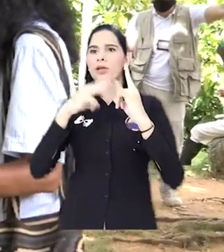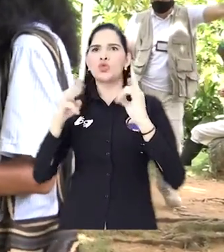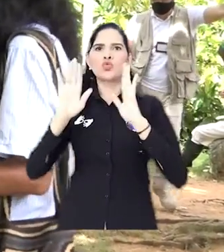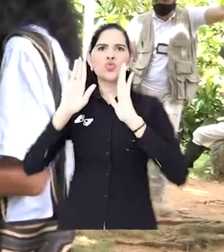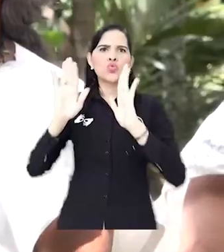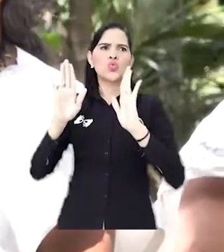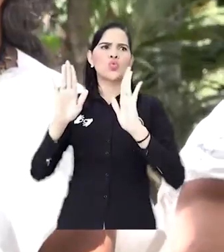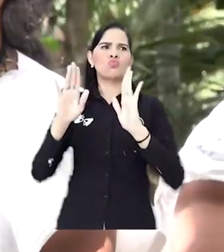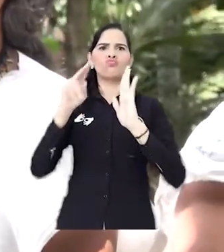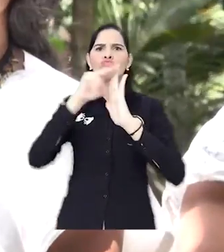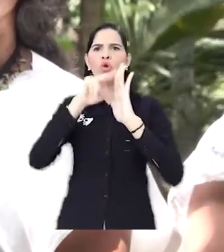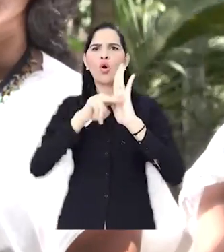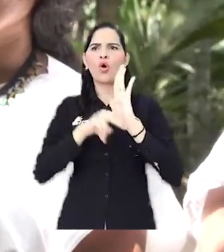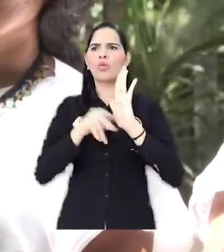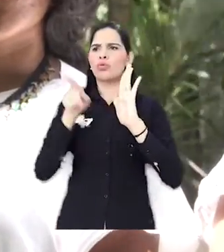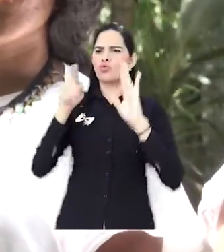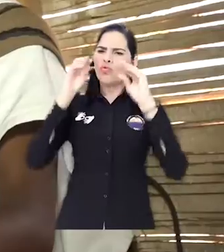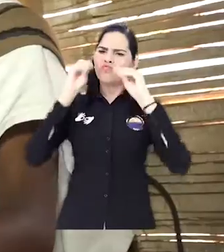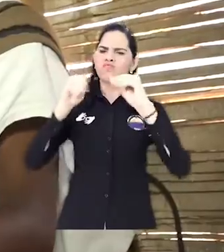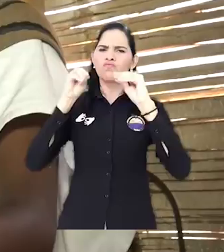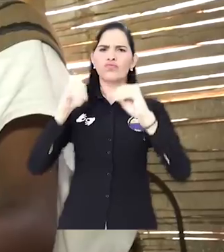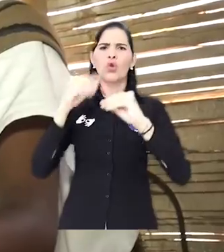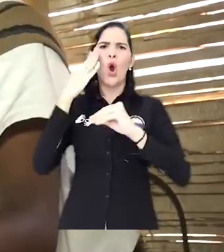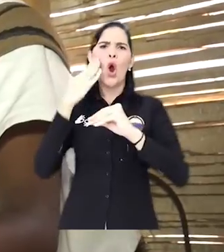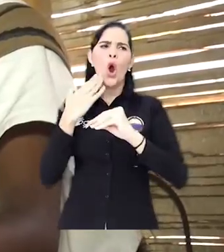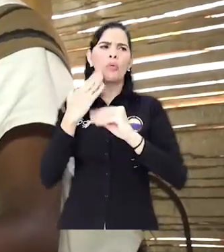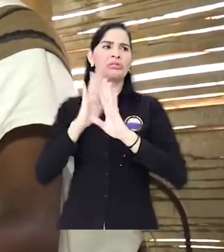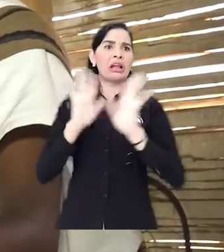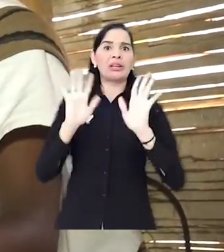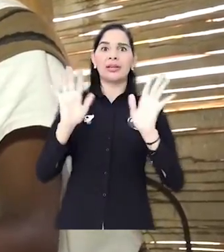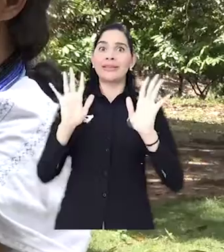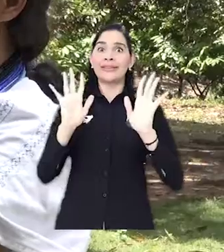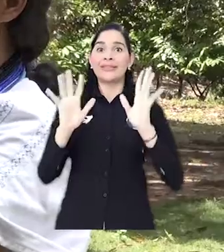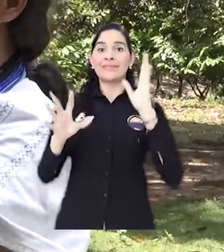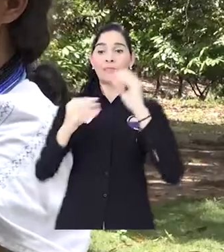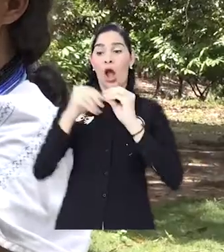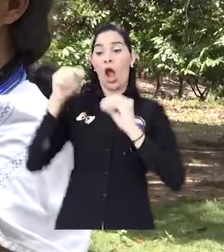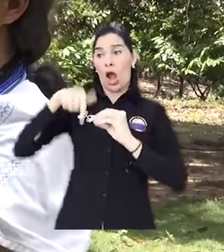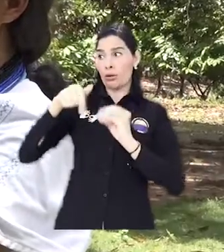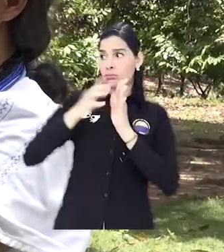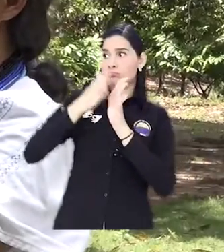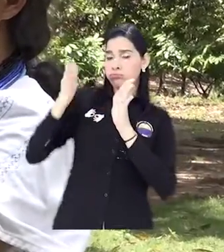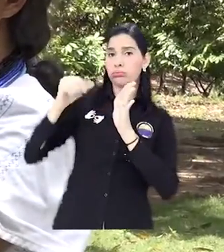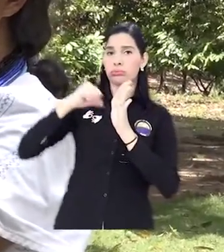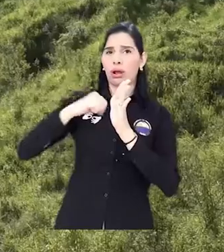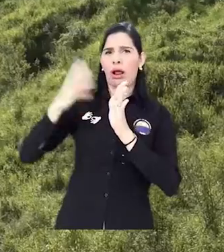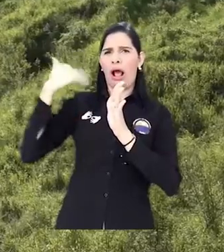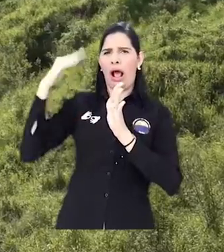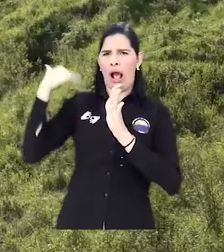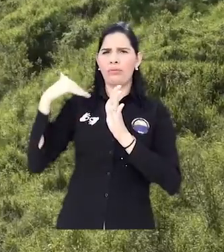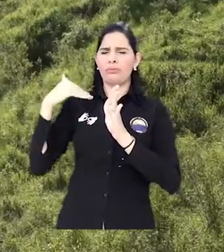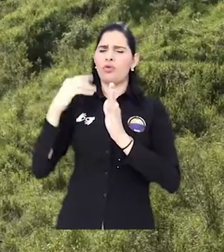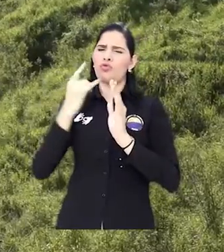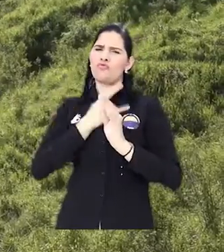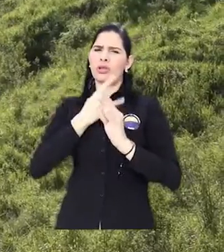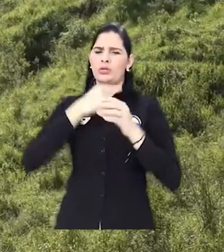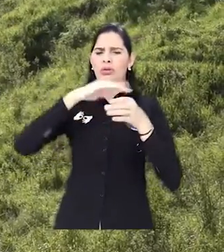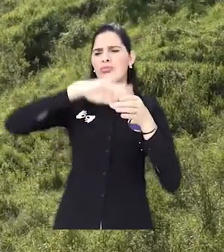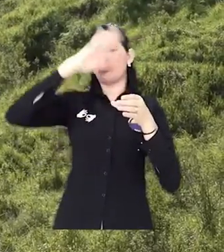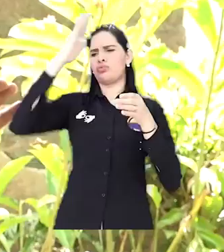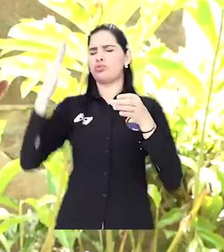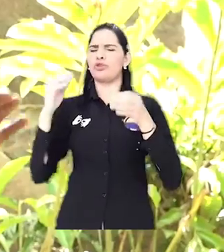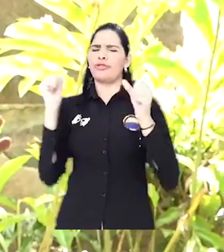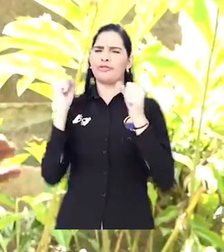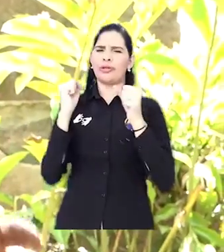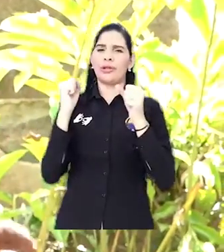digamos, el currículo de formación de los jóvenes, sino que aquí al lado había otra universidad ancestral que era la Sierra